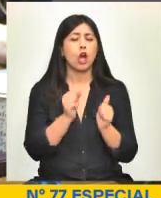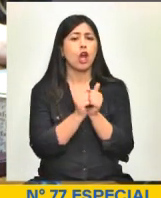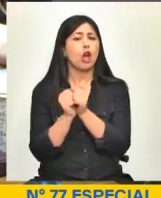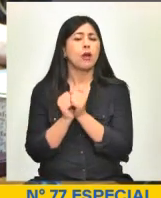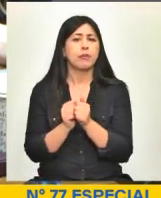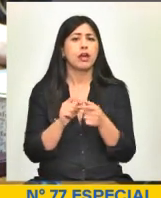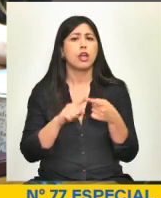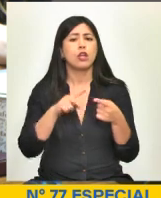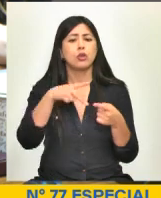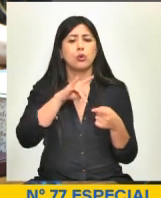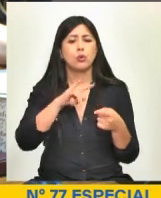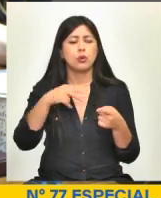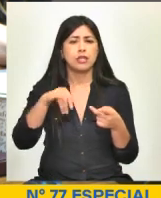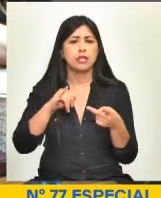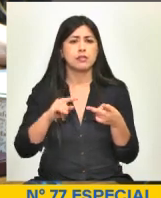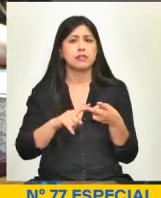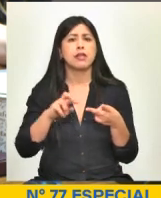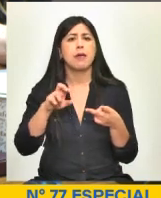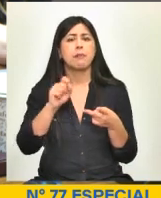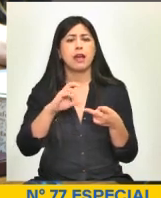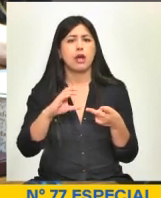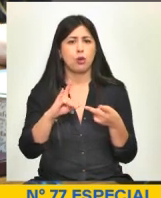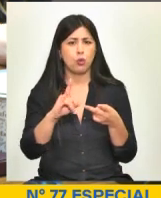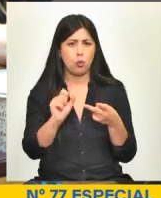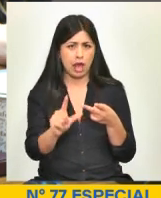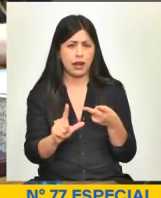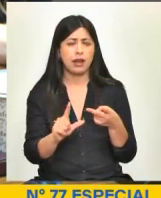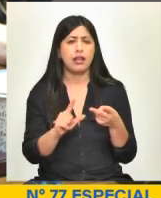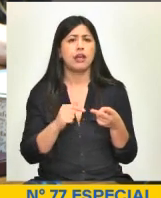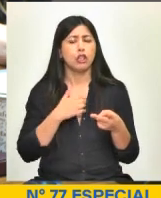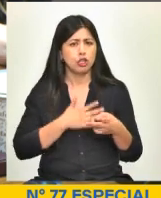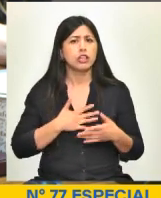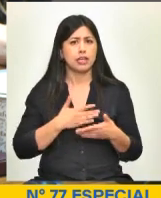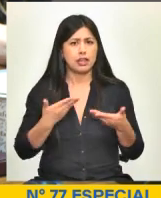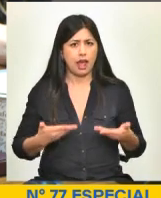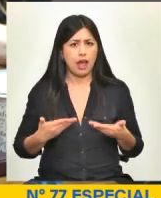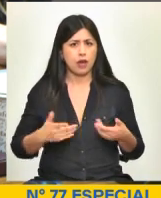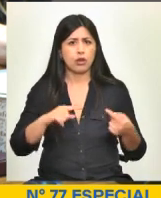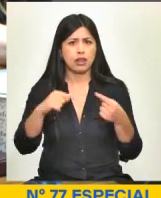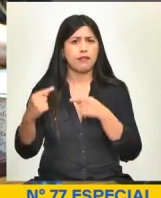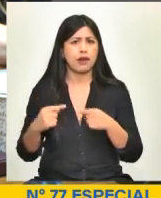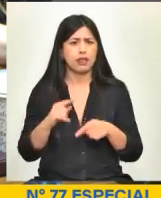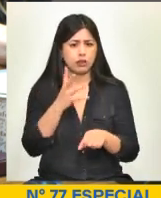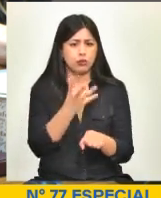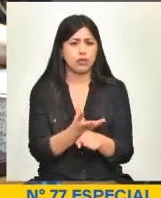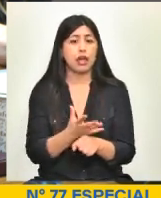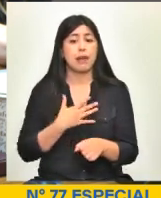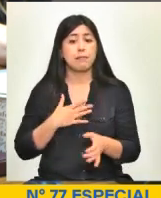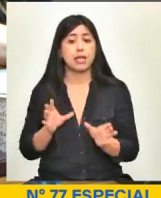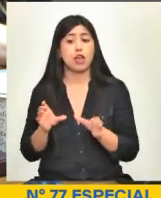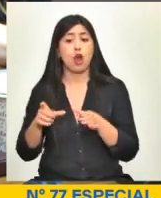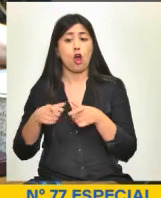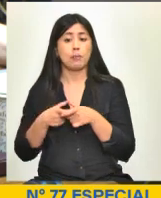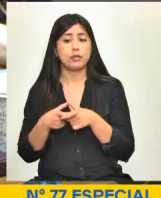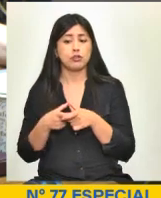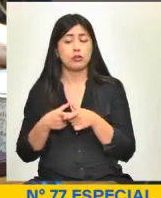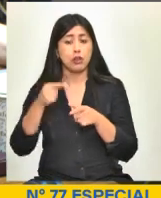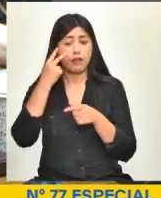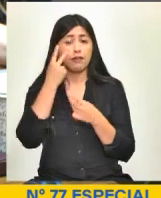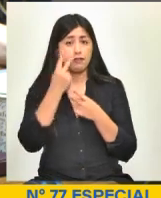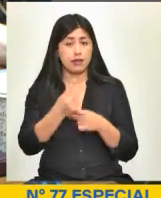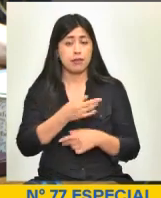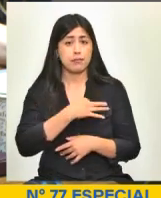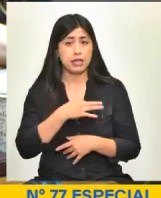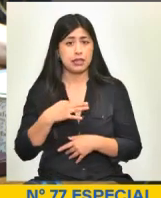Paulina Núñez y Claudia Pascual. Yo quería que este debate se diera en la sala, presidente, y en mi comisión que ve este